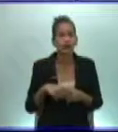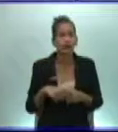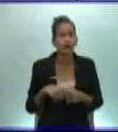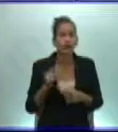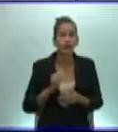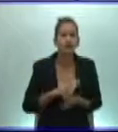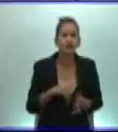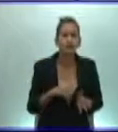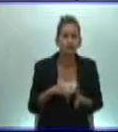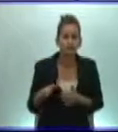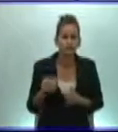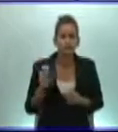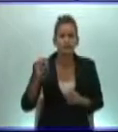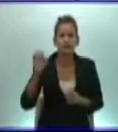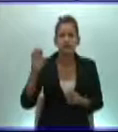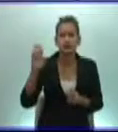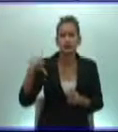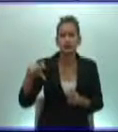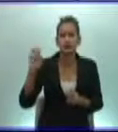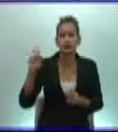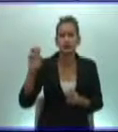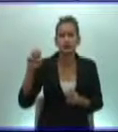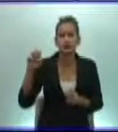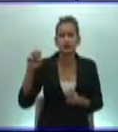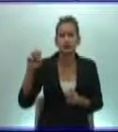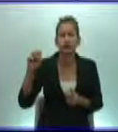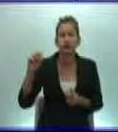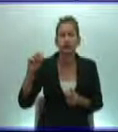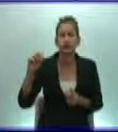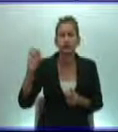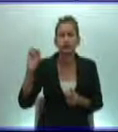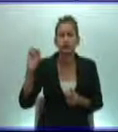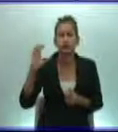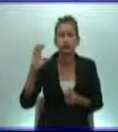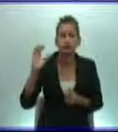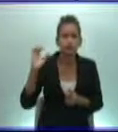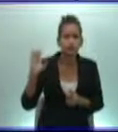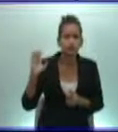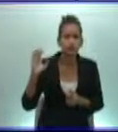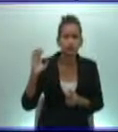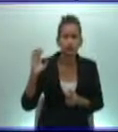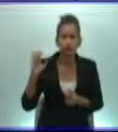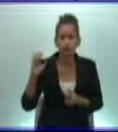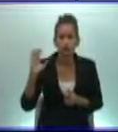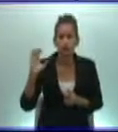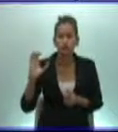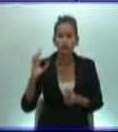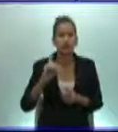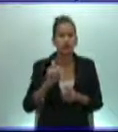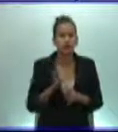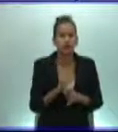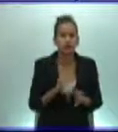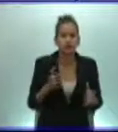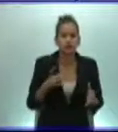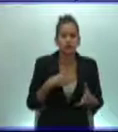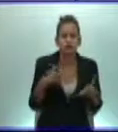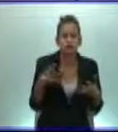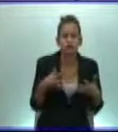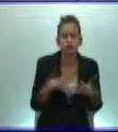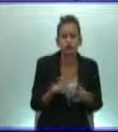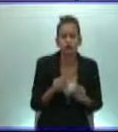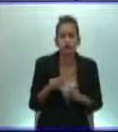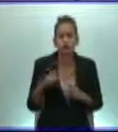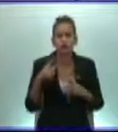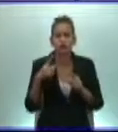segmento OC con ninguno de los lados del triángulo AOD. Por tanto, tengo